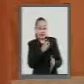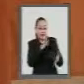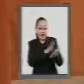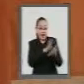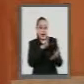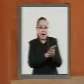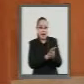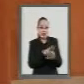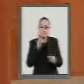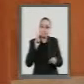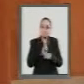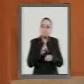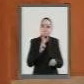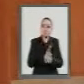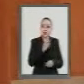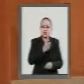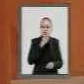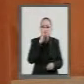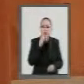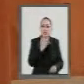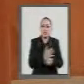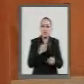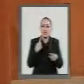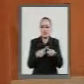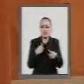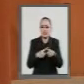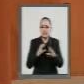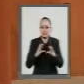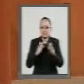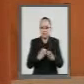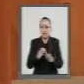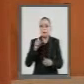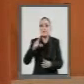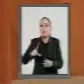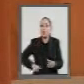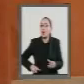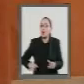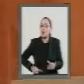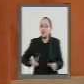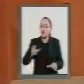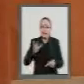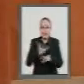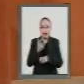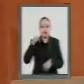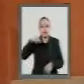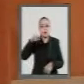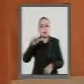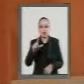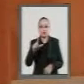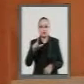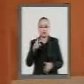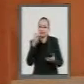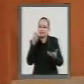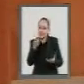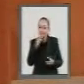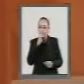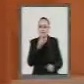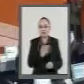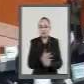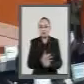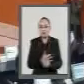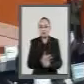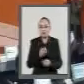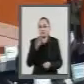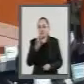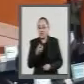penal recae dentro de la esfera de atribuciones del gobierno del estado. Me parece que no hay vuelta de hoja en eso.